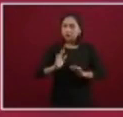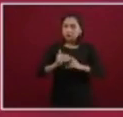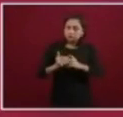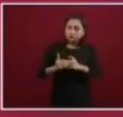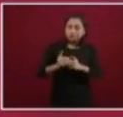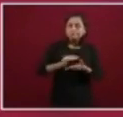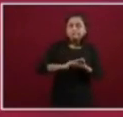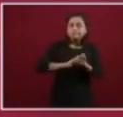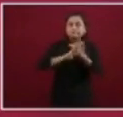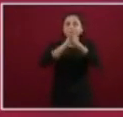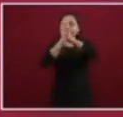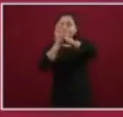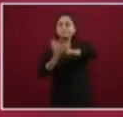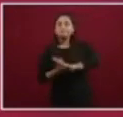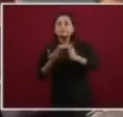con